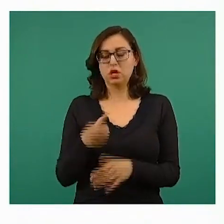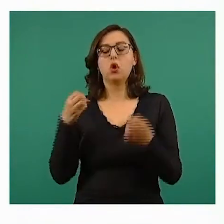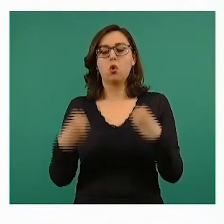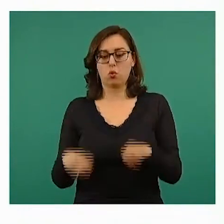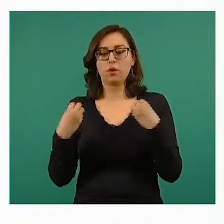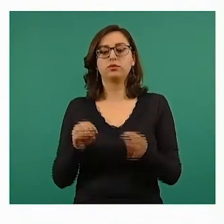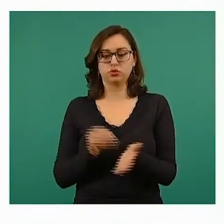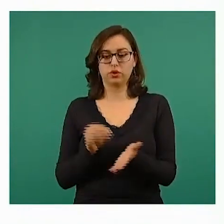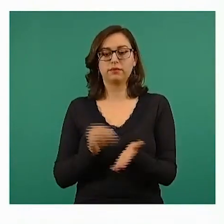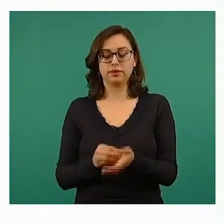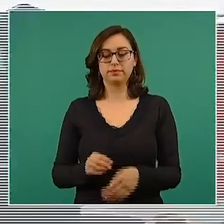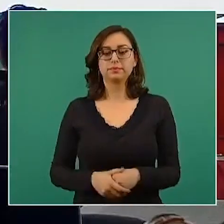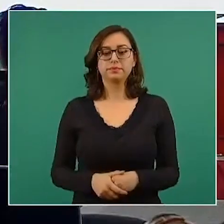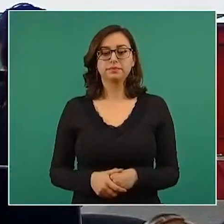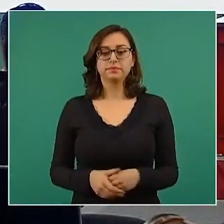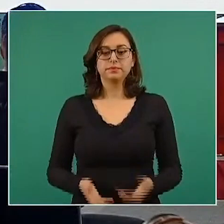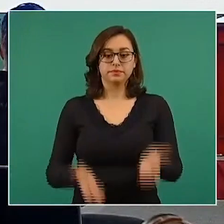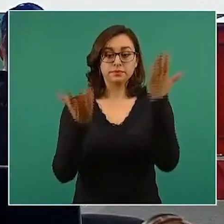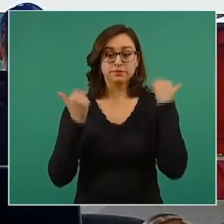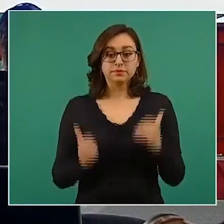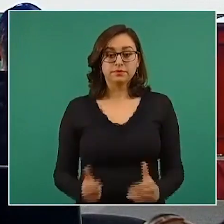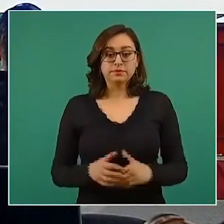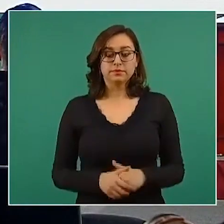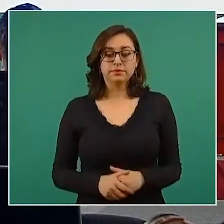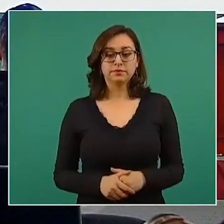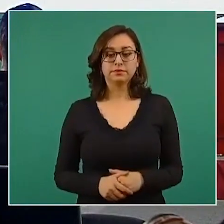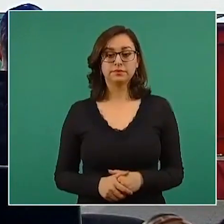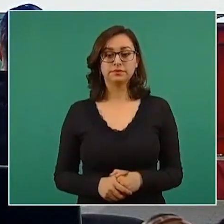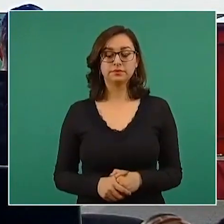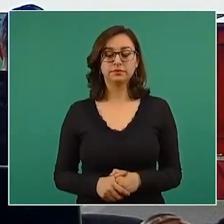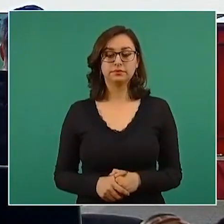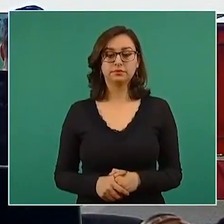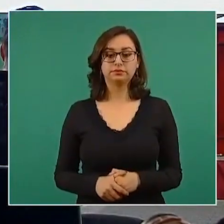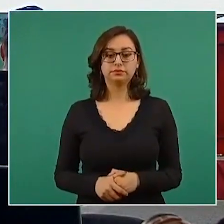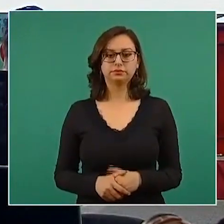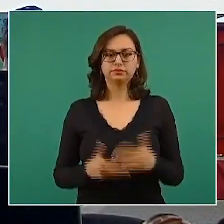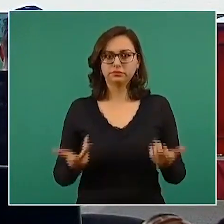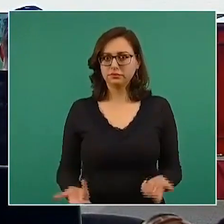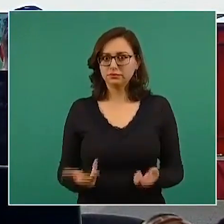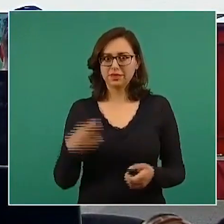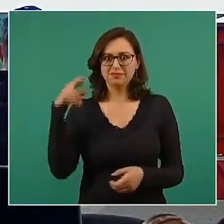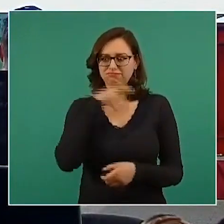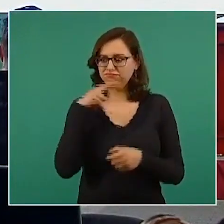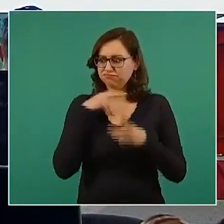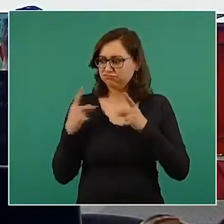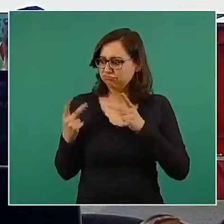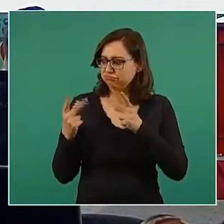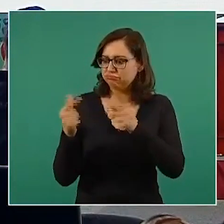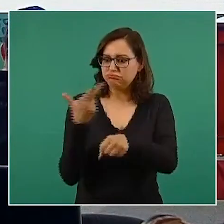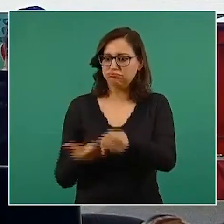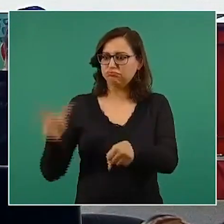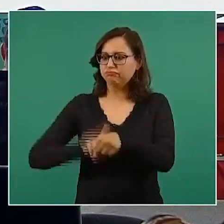de 26%. La siguiente, por favor. ¿Cómo logramos crecer? ¿Cómo llevamos a cabo este proceso